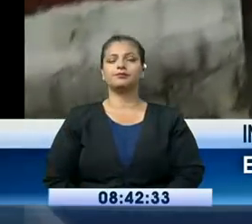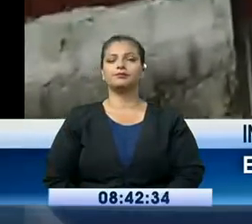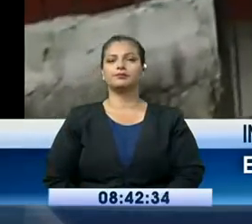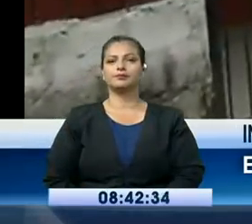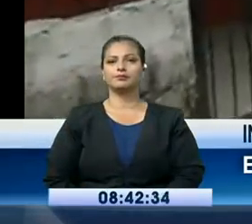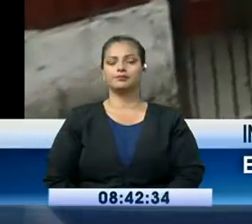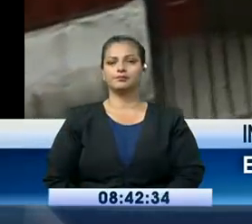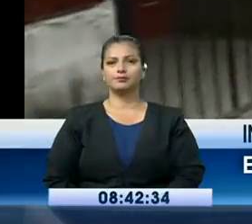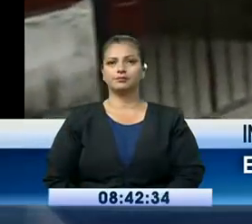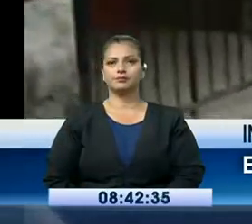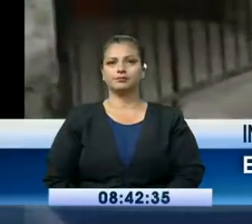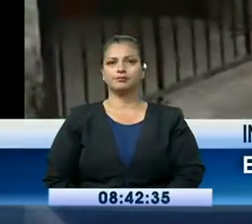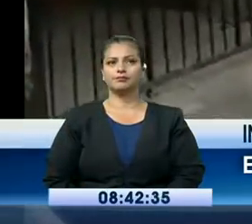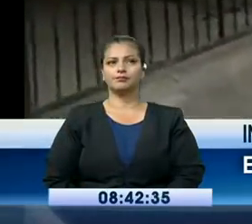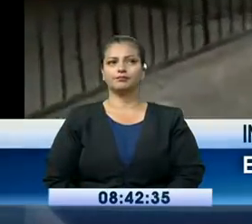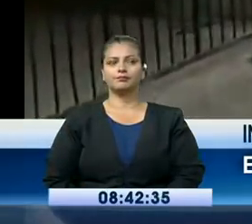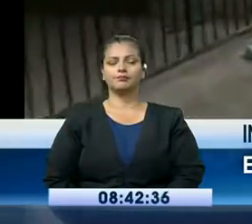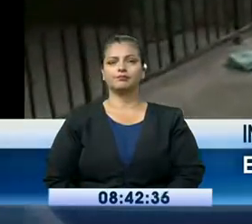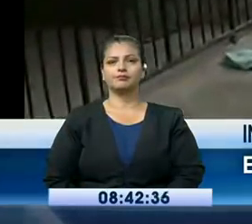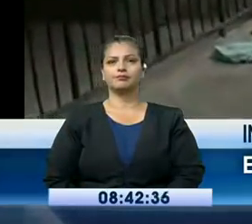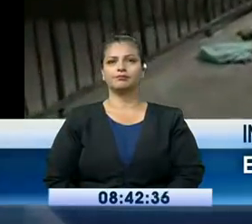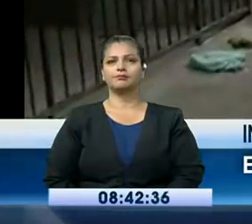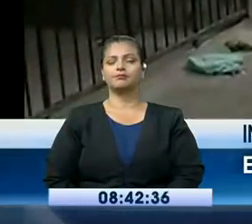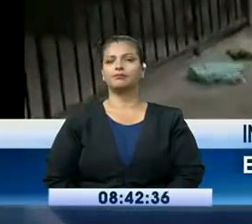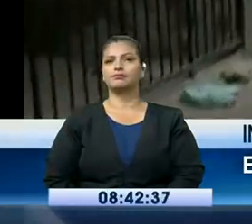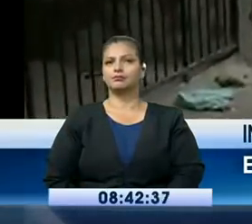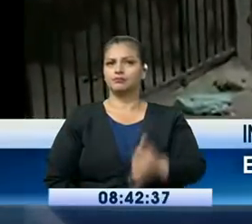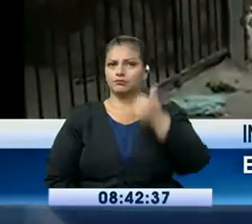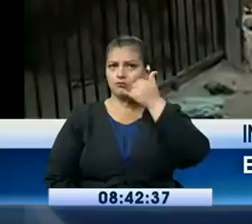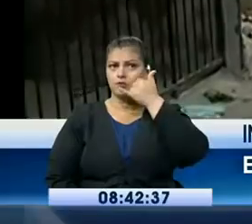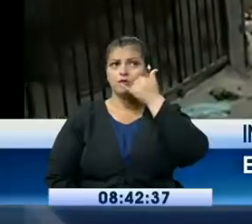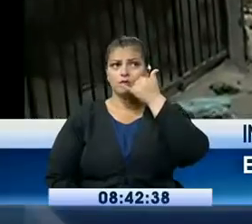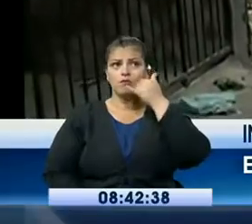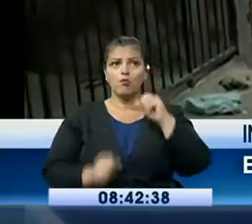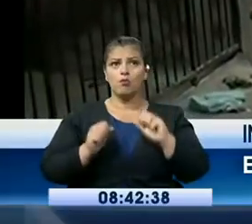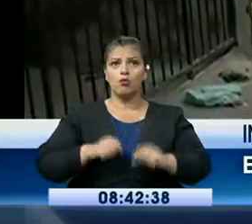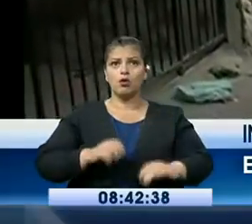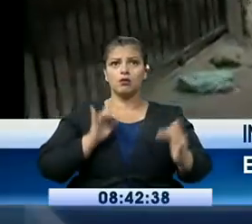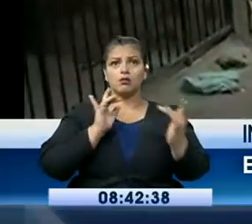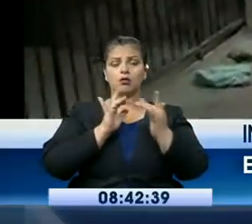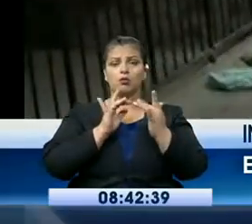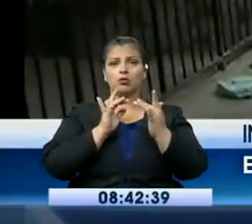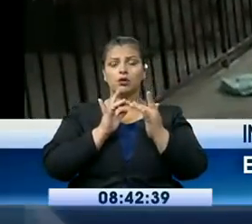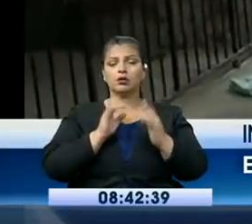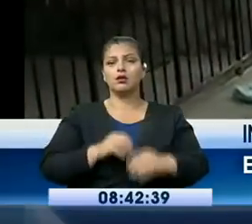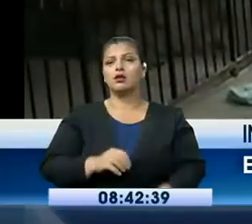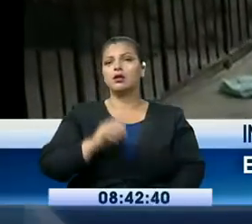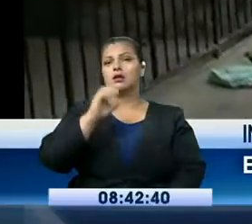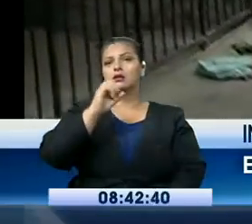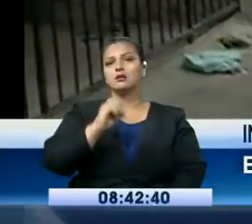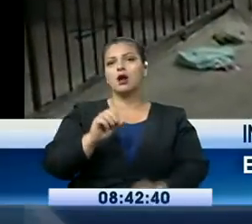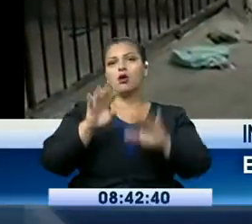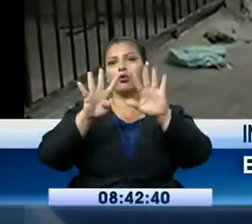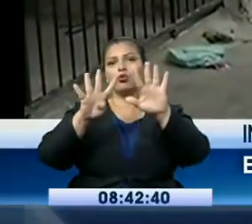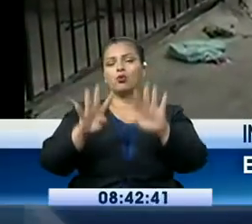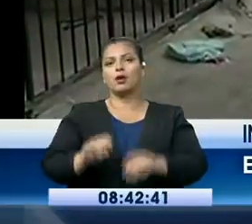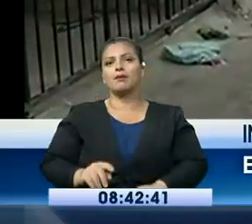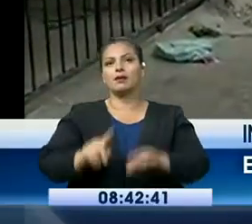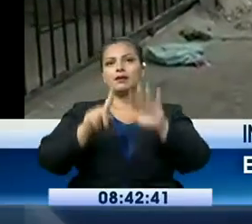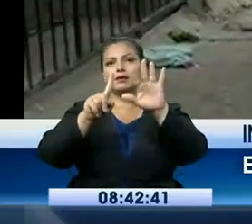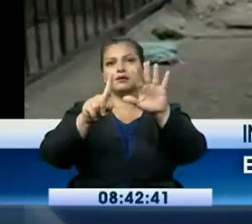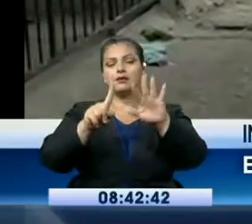su momento aquí tenemos para que usted pueda contactarse el número 09 60